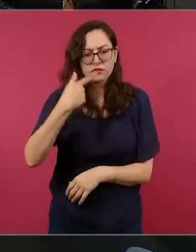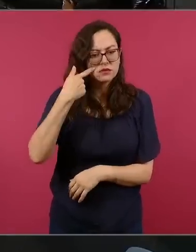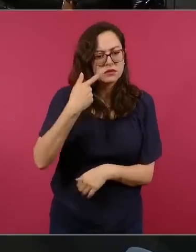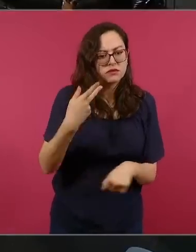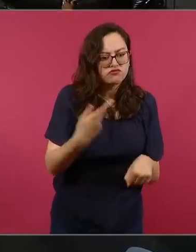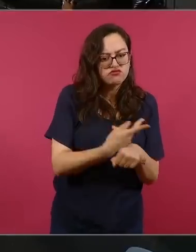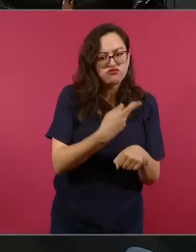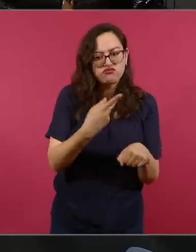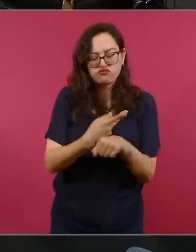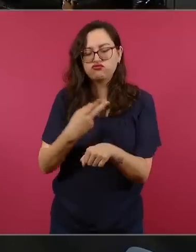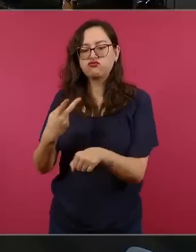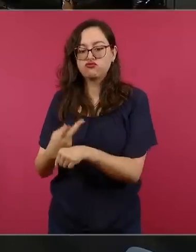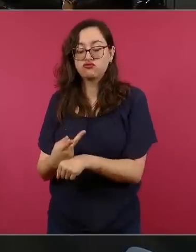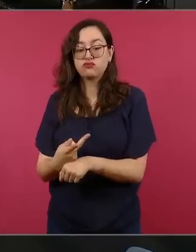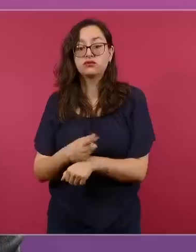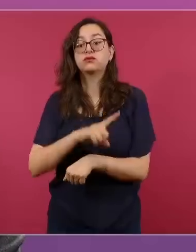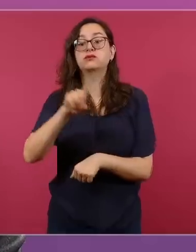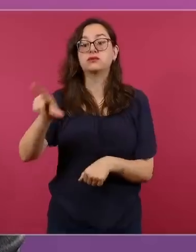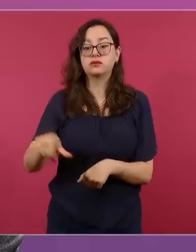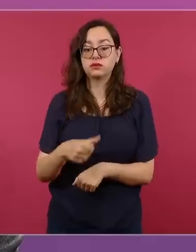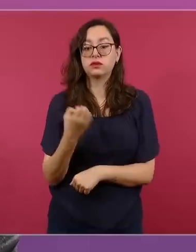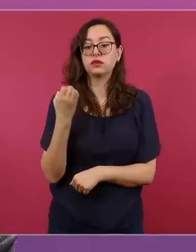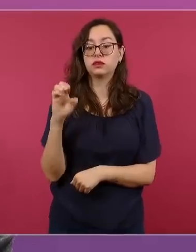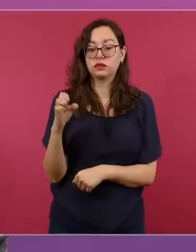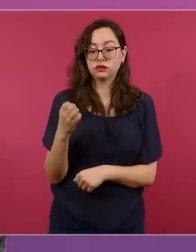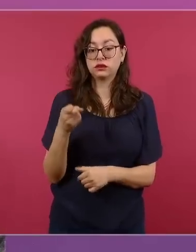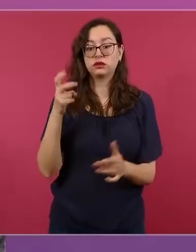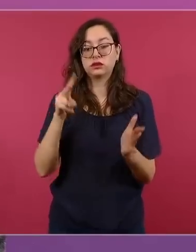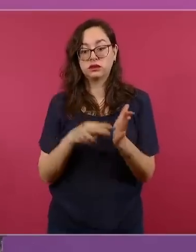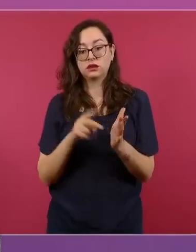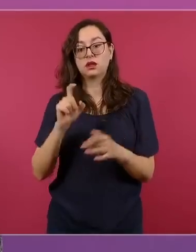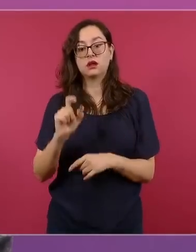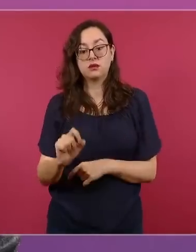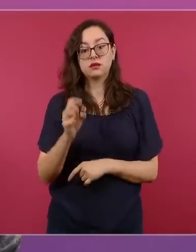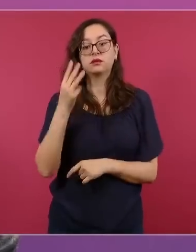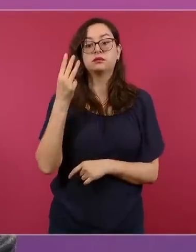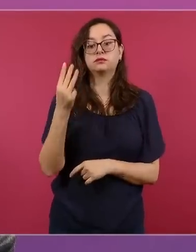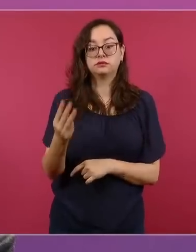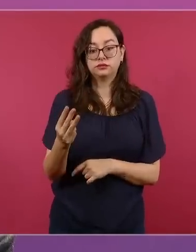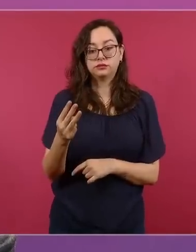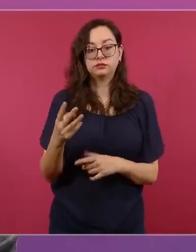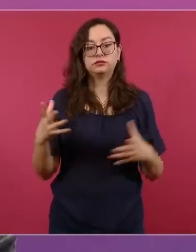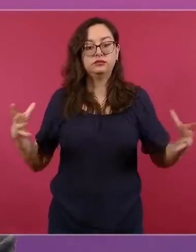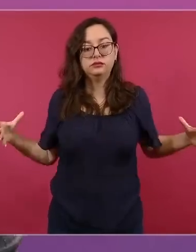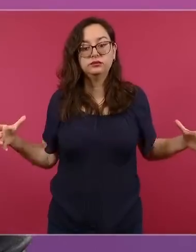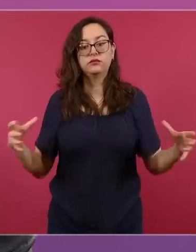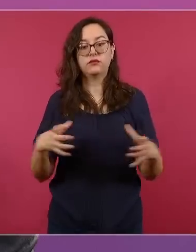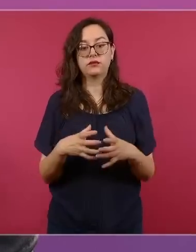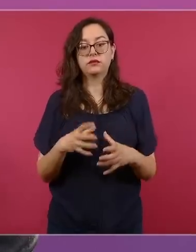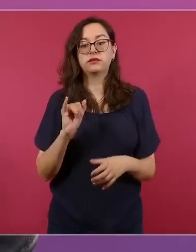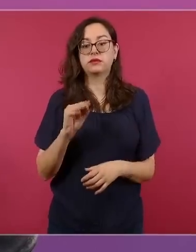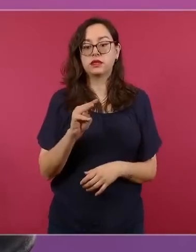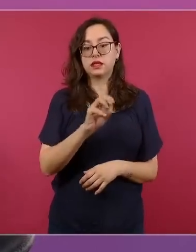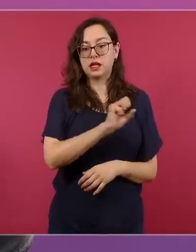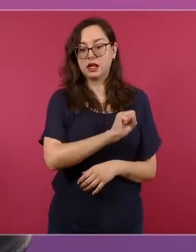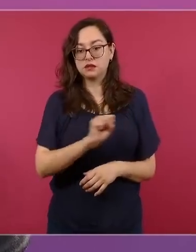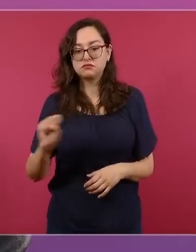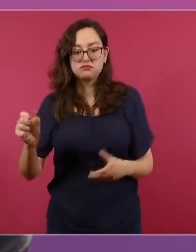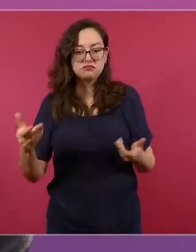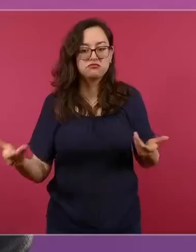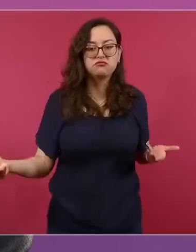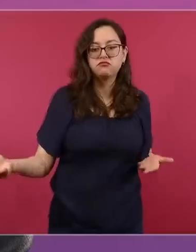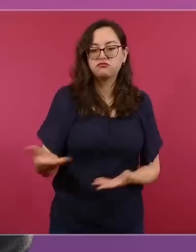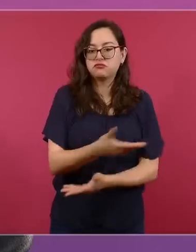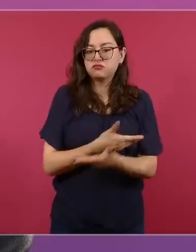y en enero del 23, a solicitud del gobierno de San Luis Potosí, se hizo una reunión con el IMSS exponiendo esta problemática